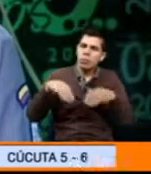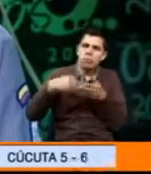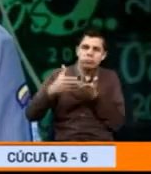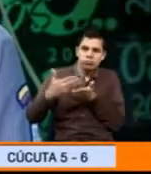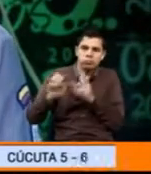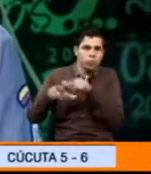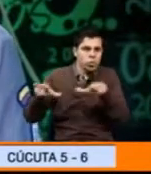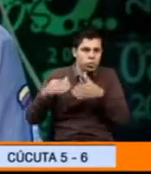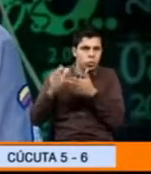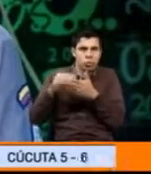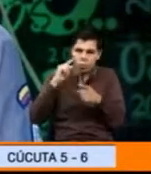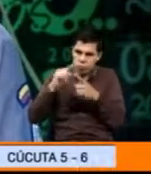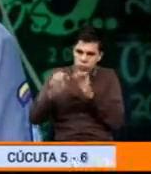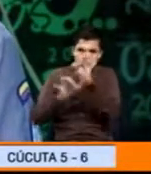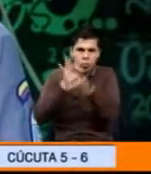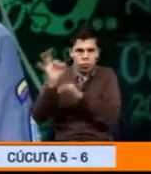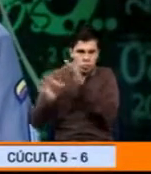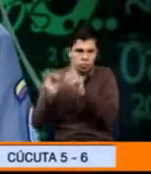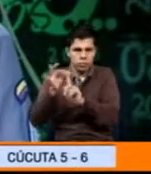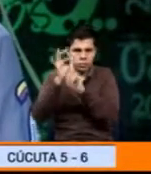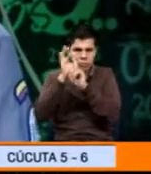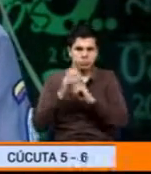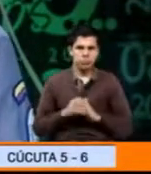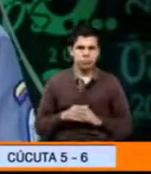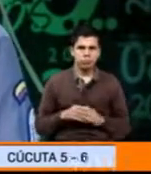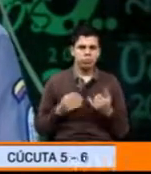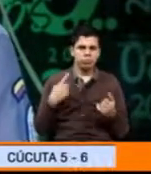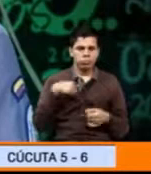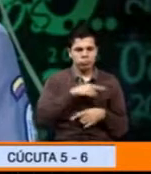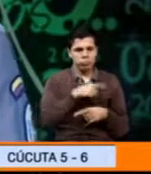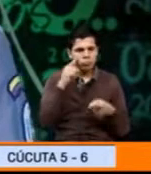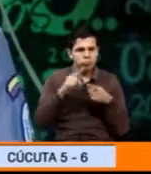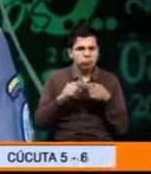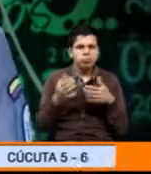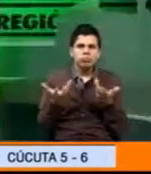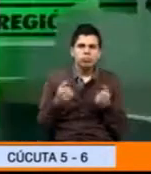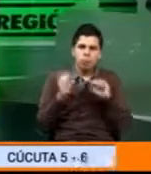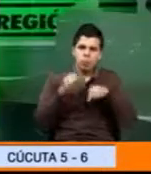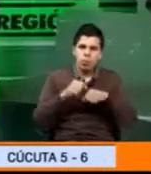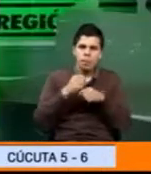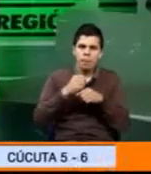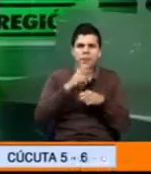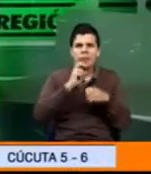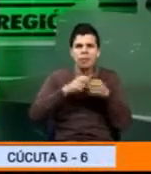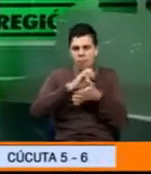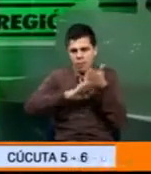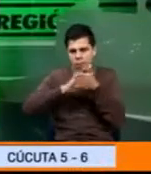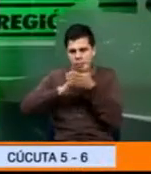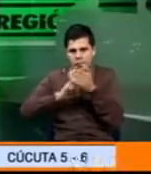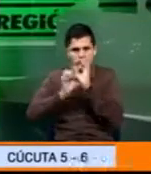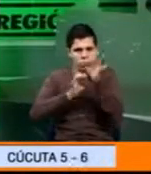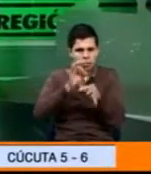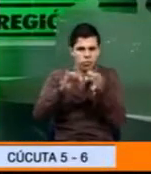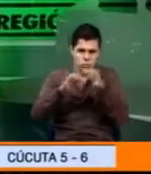para garantizar la conservación del área. ¿Qué buscamos con esto? Disminuir las presiones, garantizar el estado de conservación de las